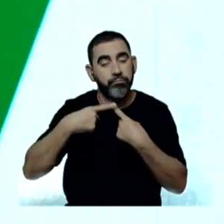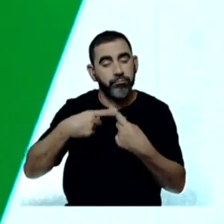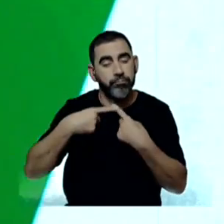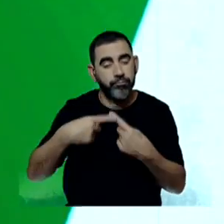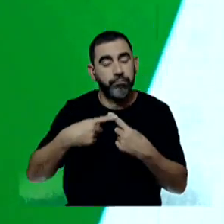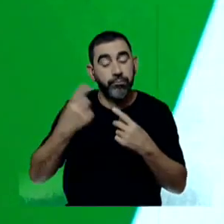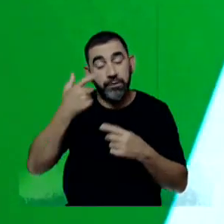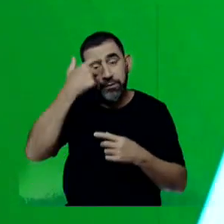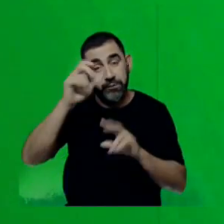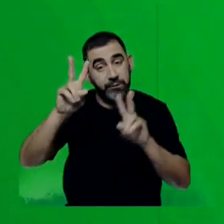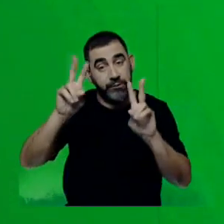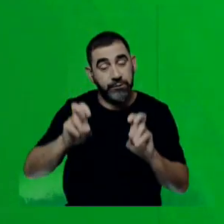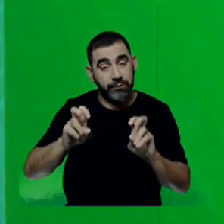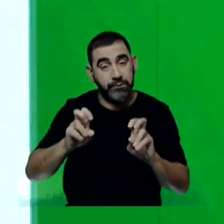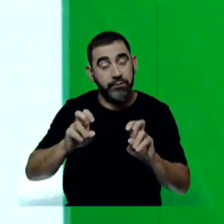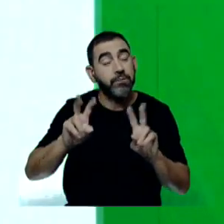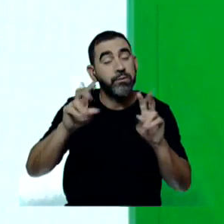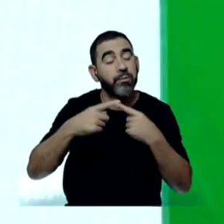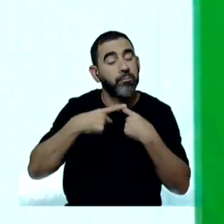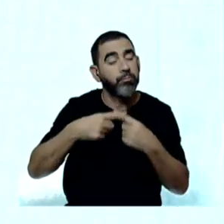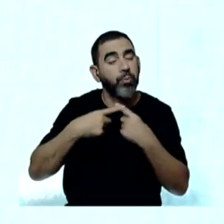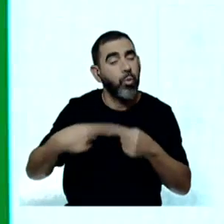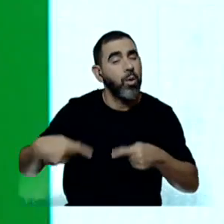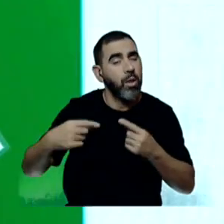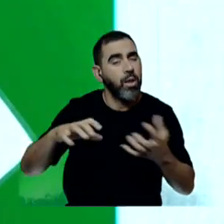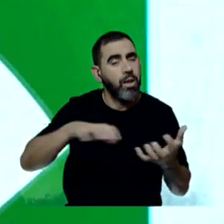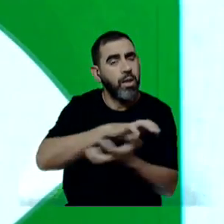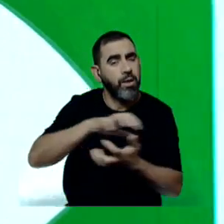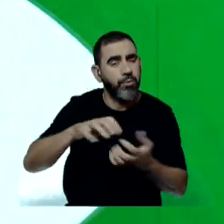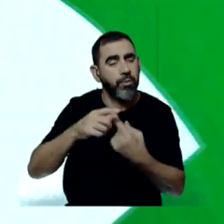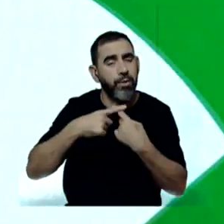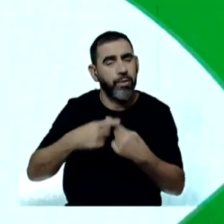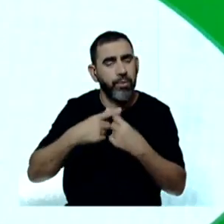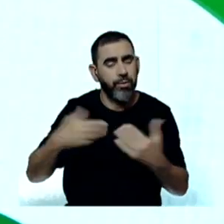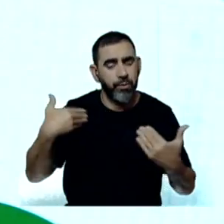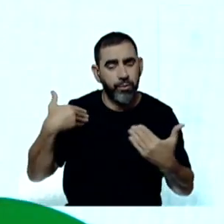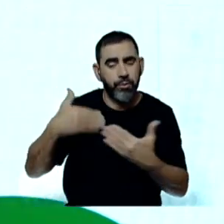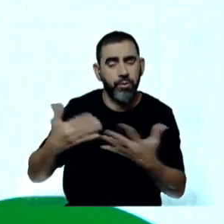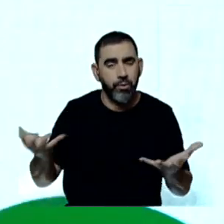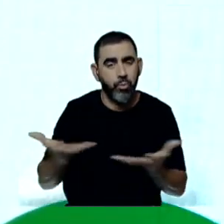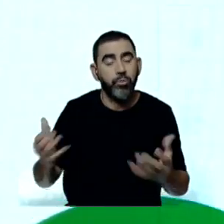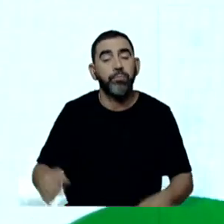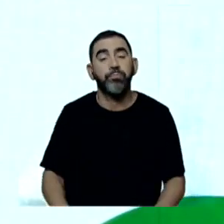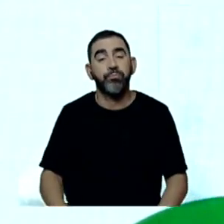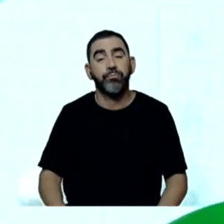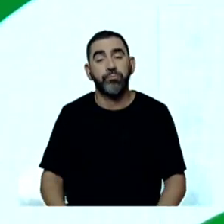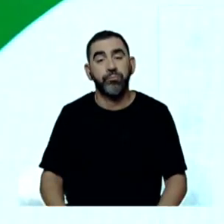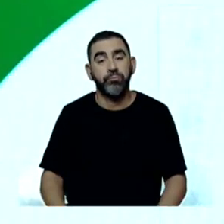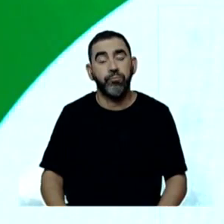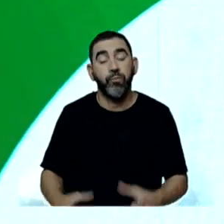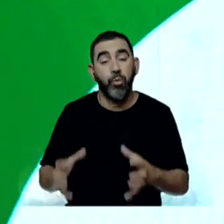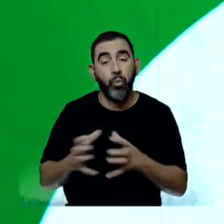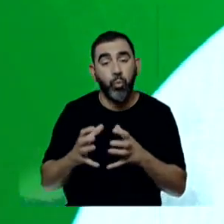vamos a hablar de ciencia, nos metemos en un tema polémico y muy complejo que se está discutiendo, se está desarrollando en estos días, porque numerosos